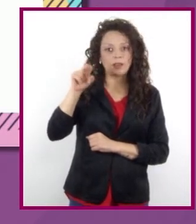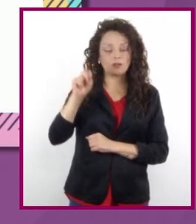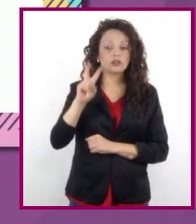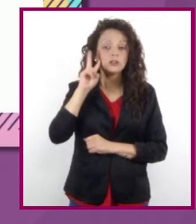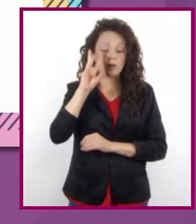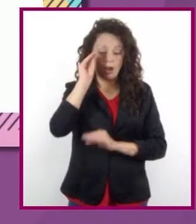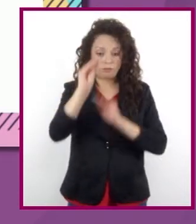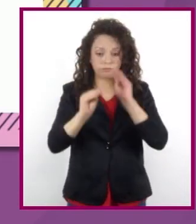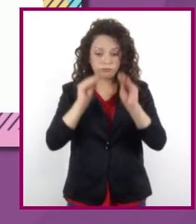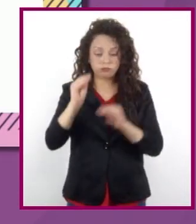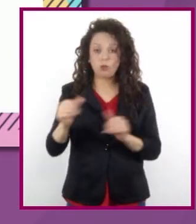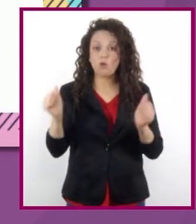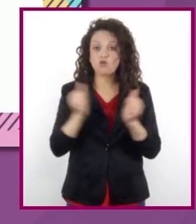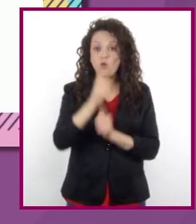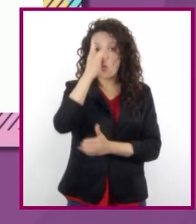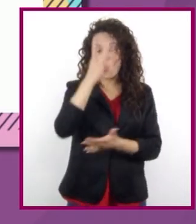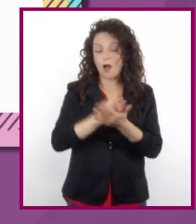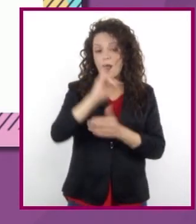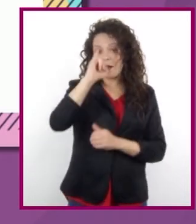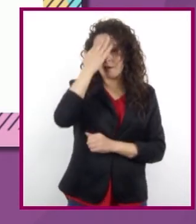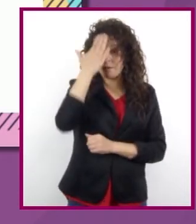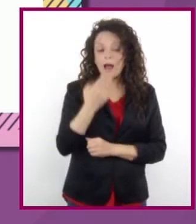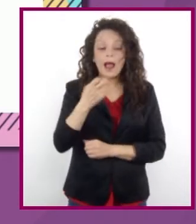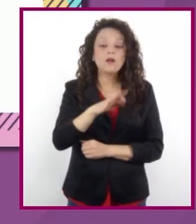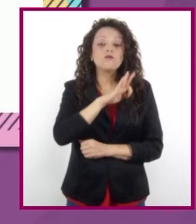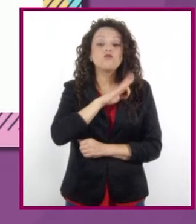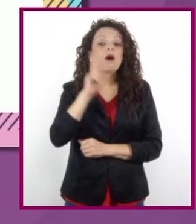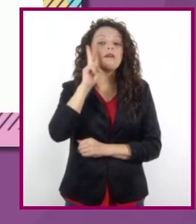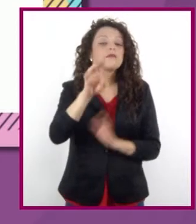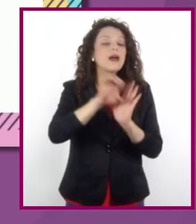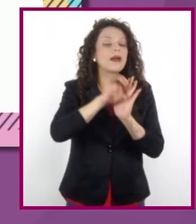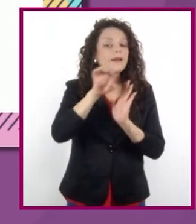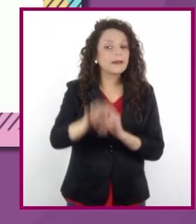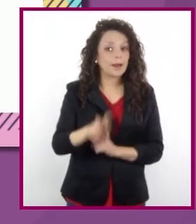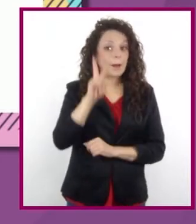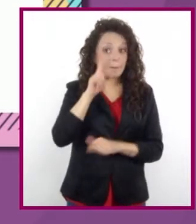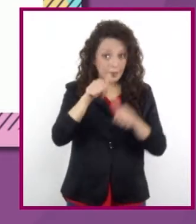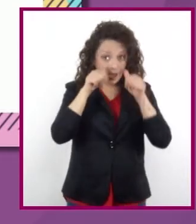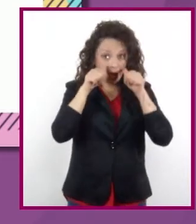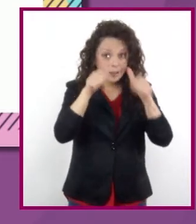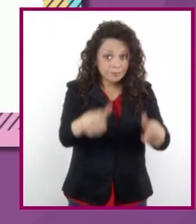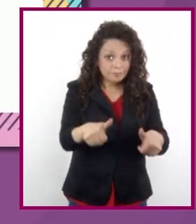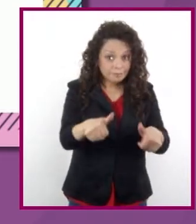sola imagen y también veremos ahí mismo el ejemplo. Presten atención.